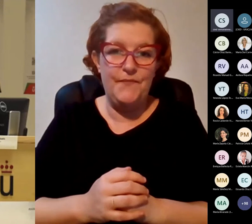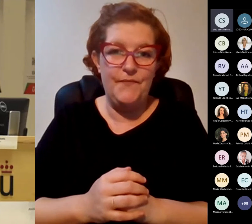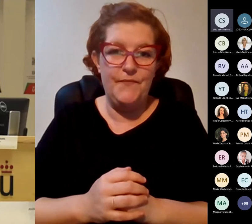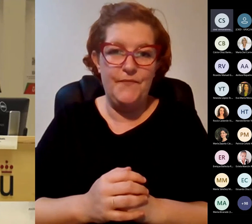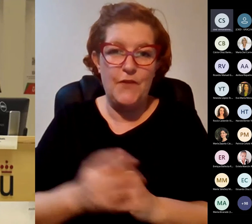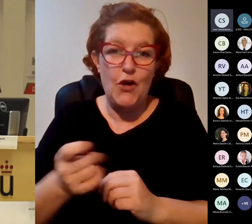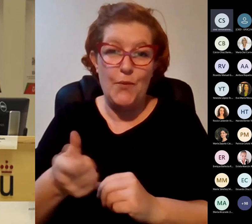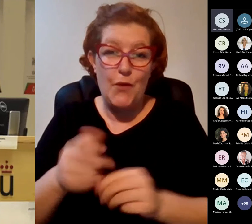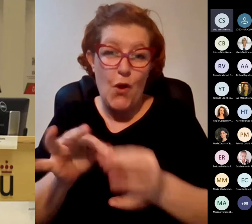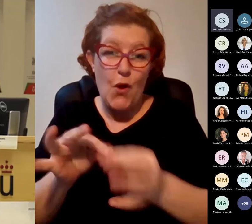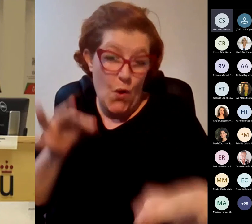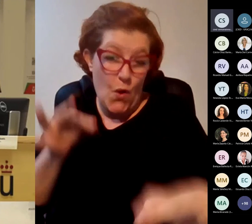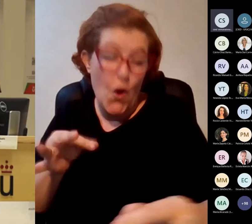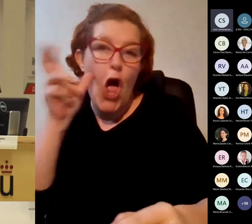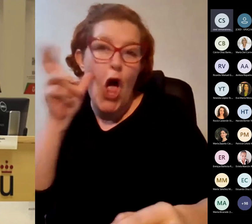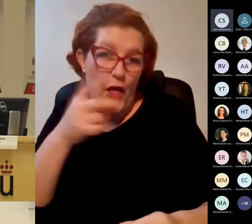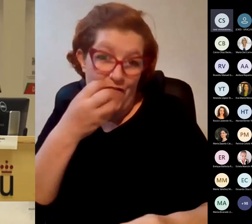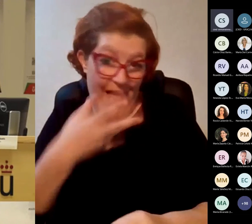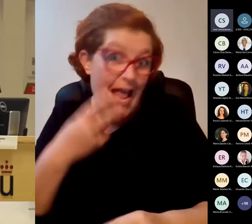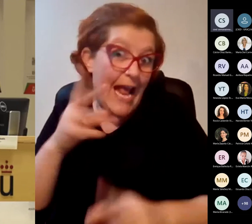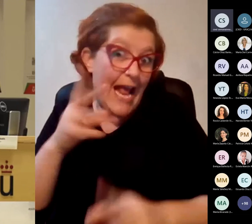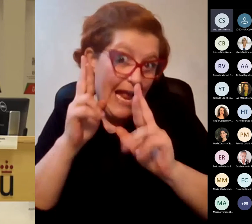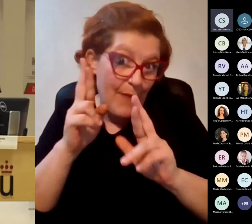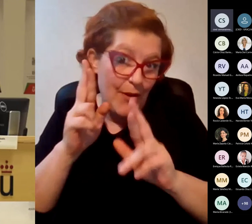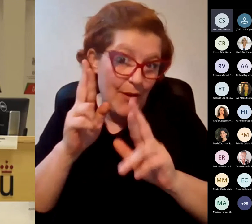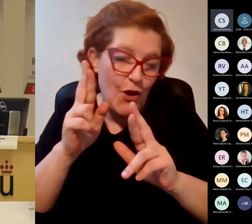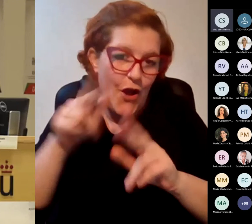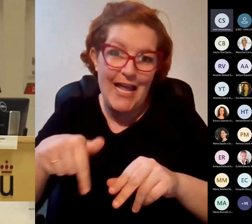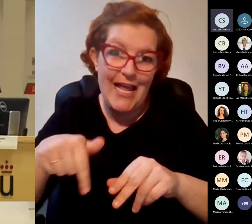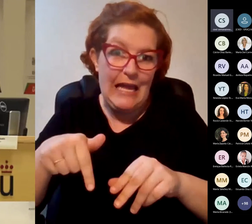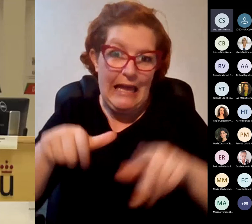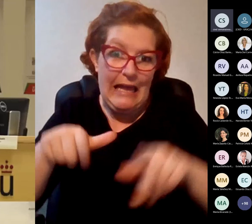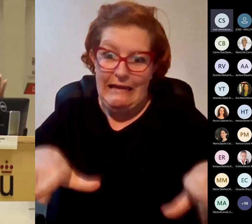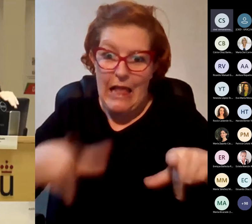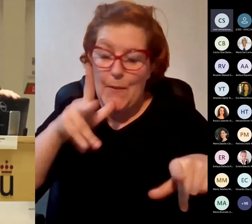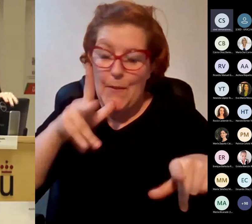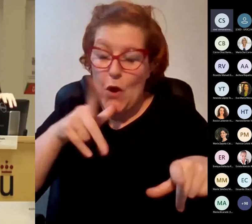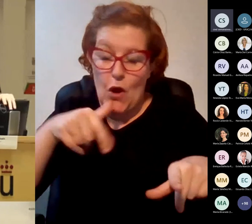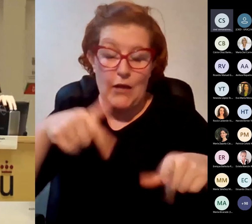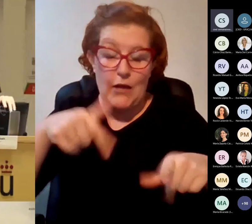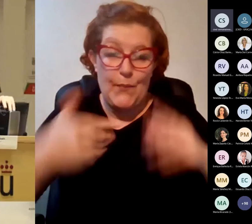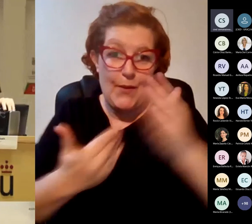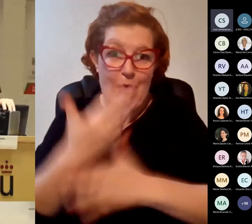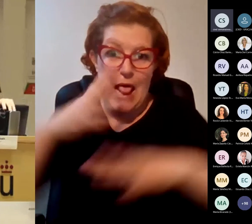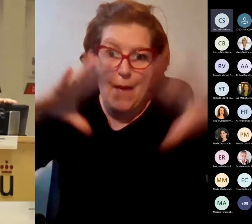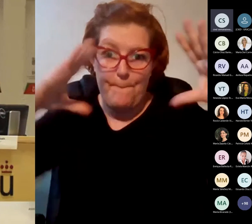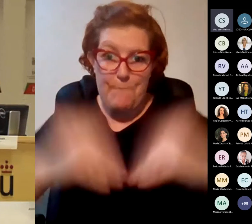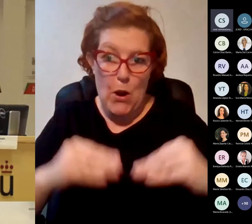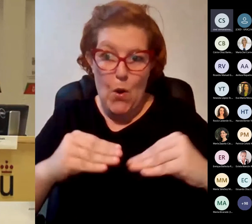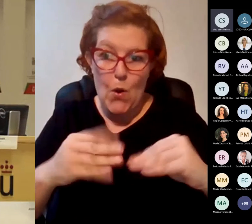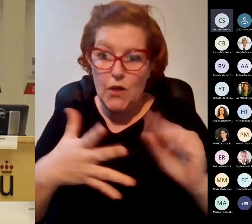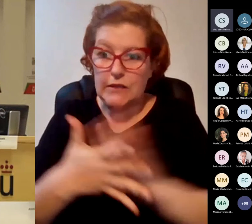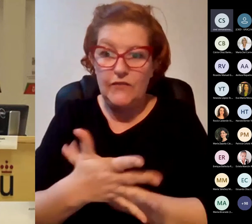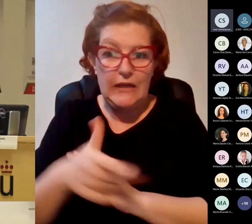remoto se escuchará a bien con el problema de esta mañana nos aparte de este monitor en